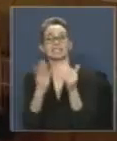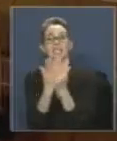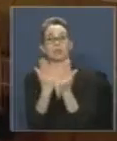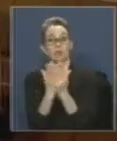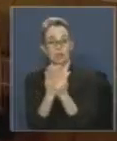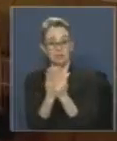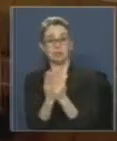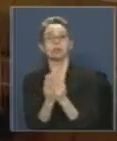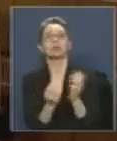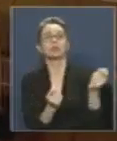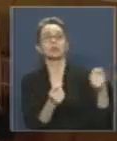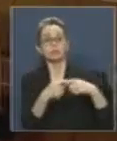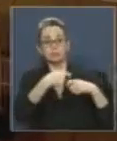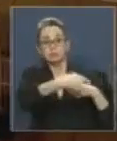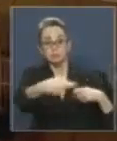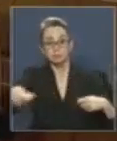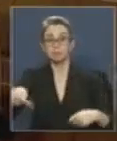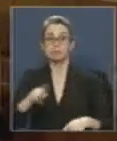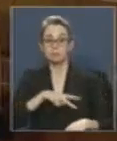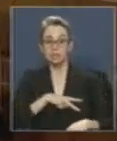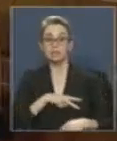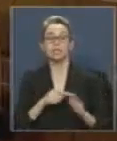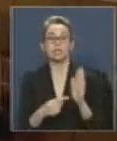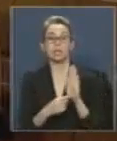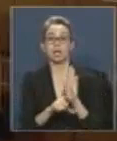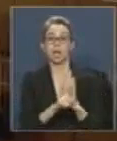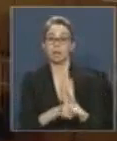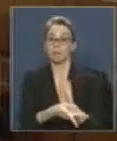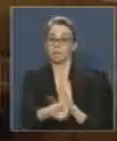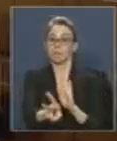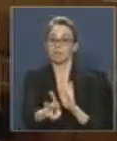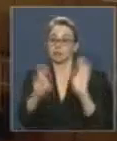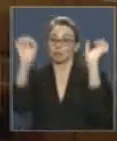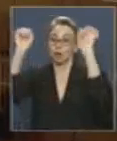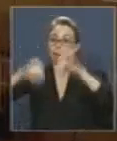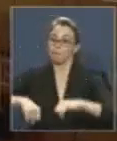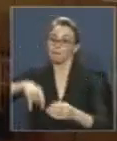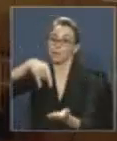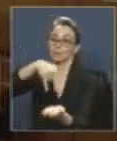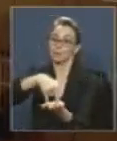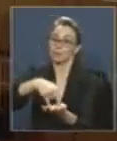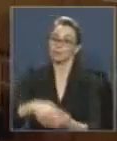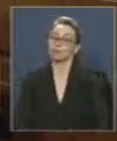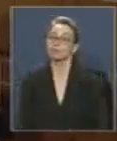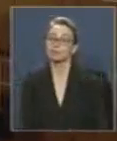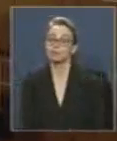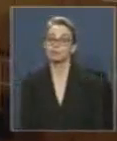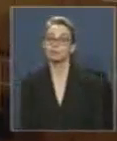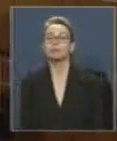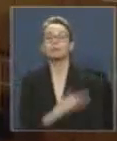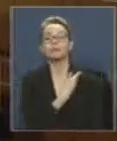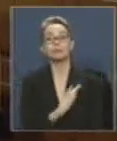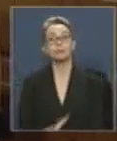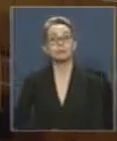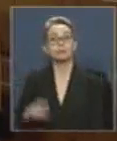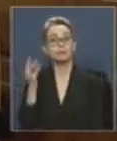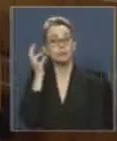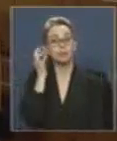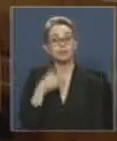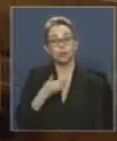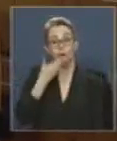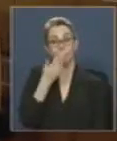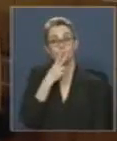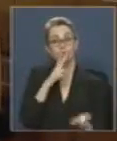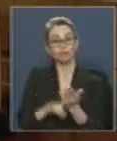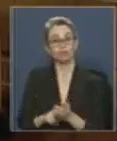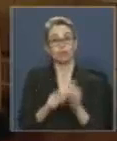el beneficio que no solo merecen, sino que además tienen derecho porque este Parlamento aprobó la ley. Presidenta, quiero pedir que se envíe copia de este oficio al